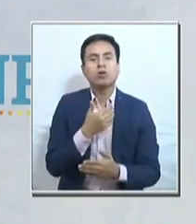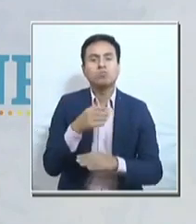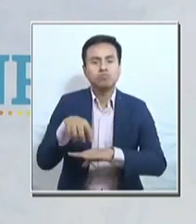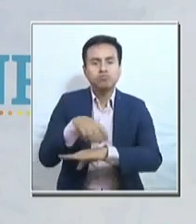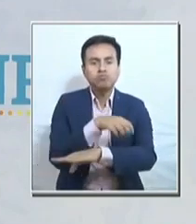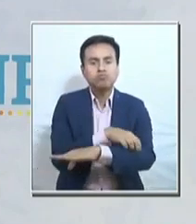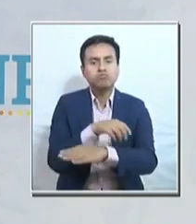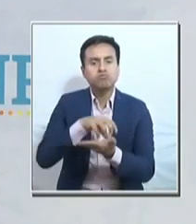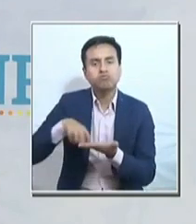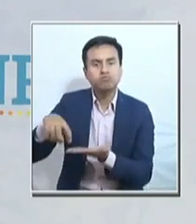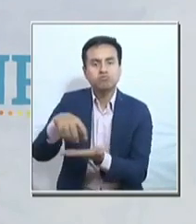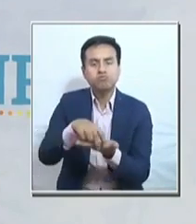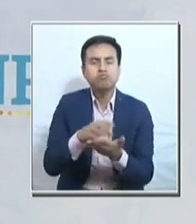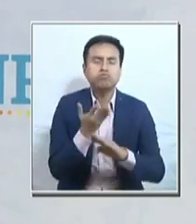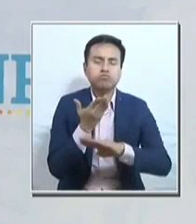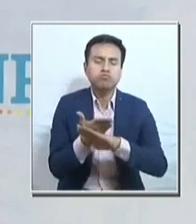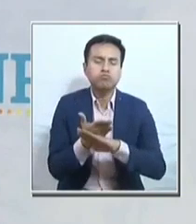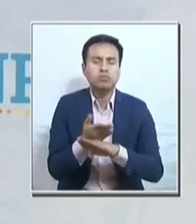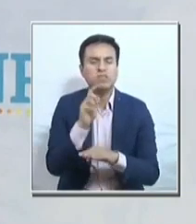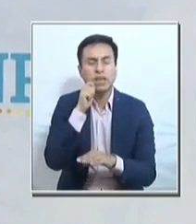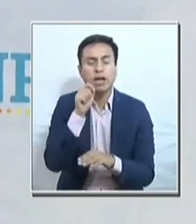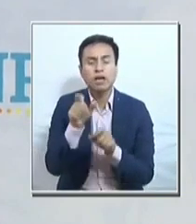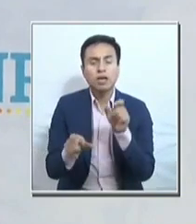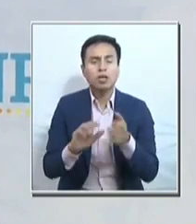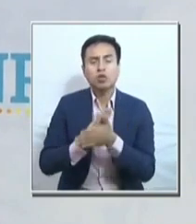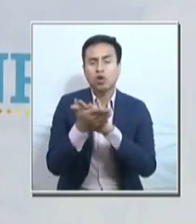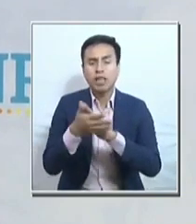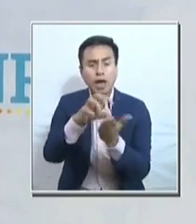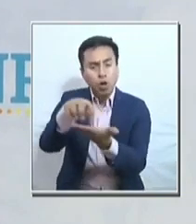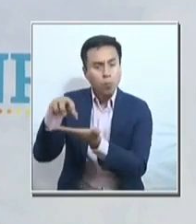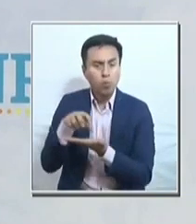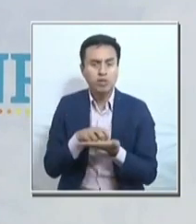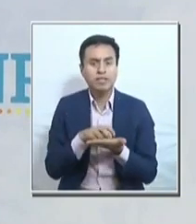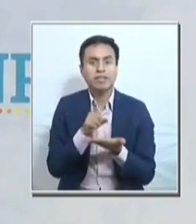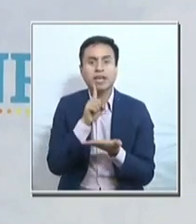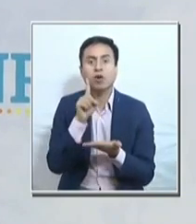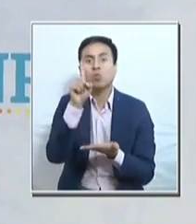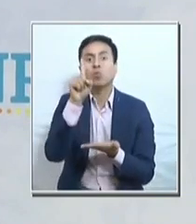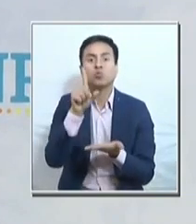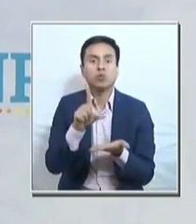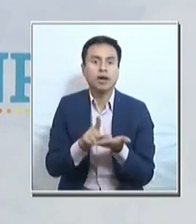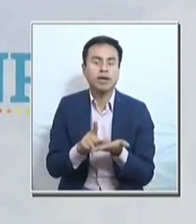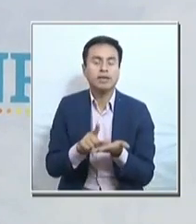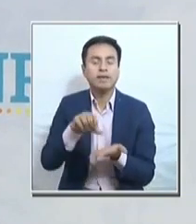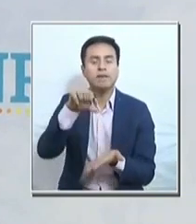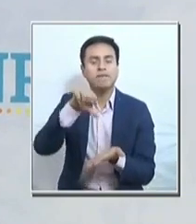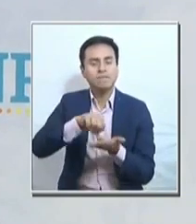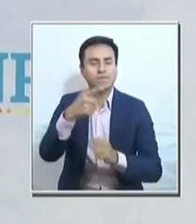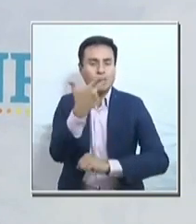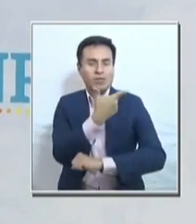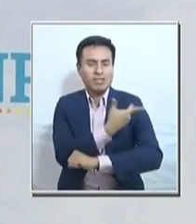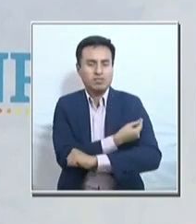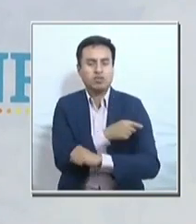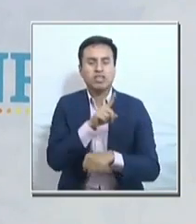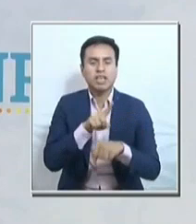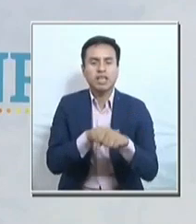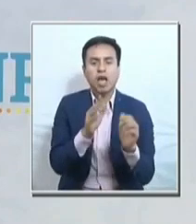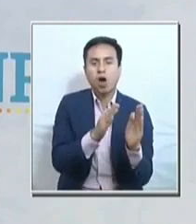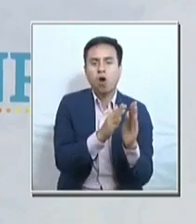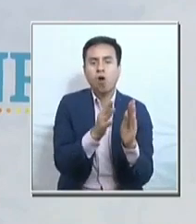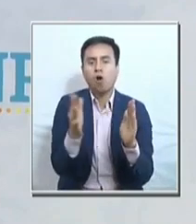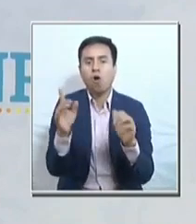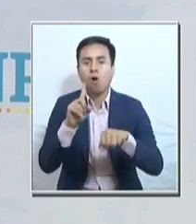general, es la posibilidad de que todas las comunas tengan a lo menos un centro de vacunación que tenga una extensión